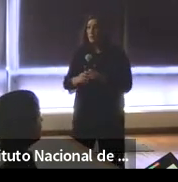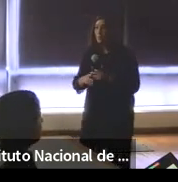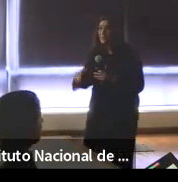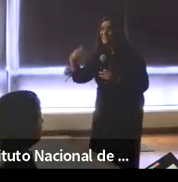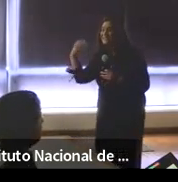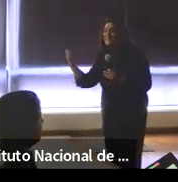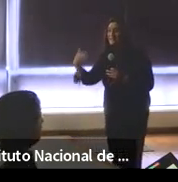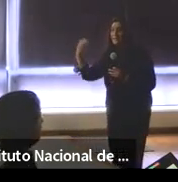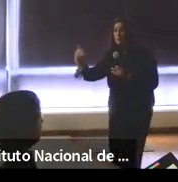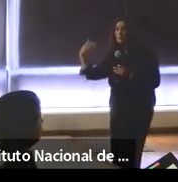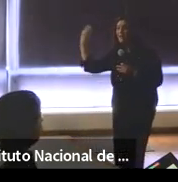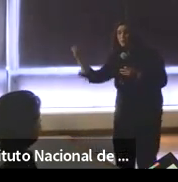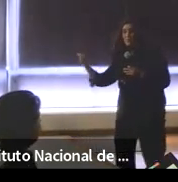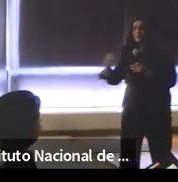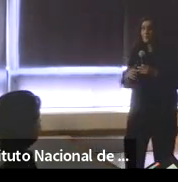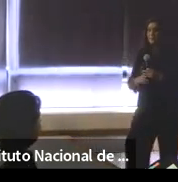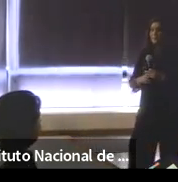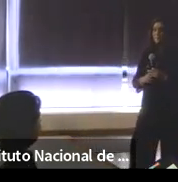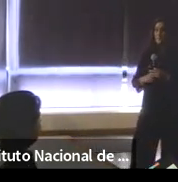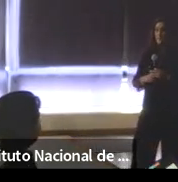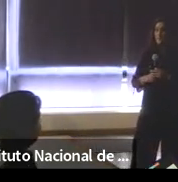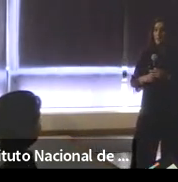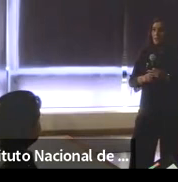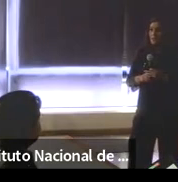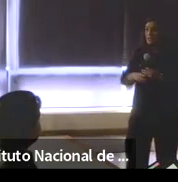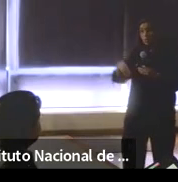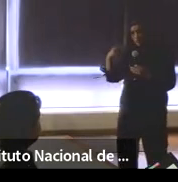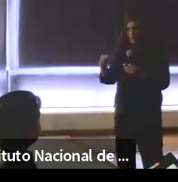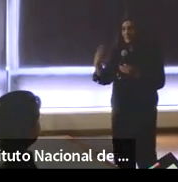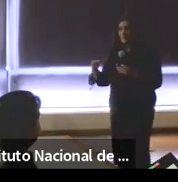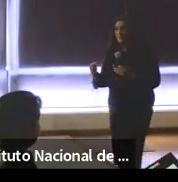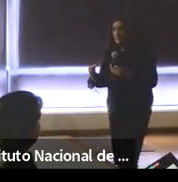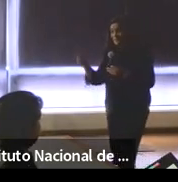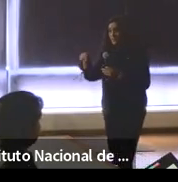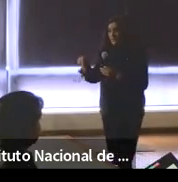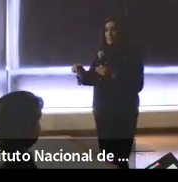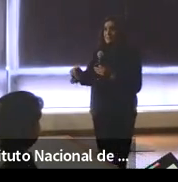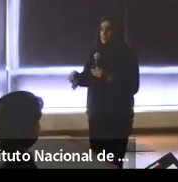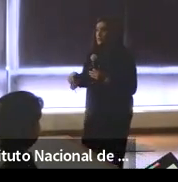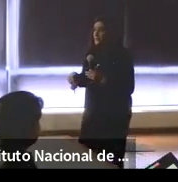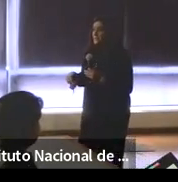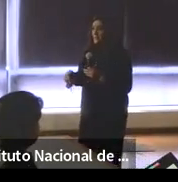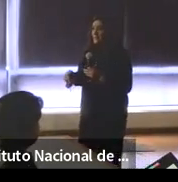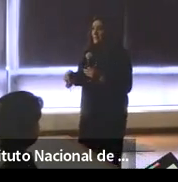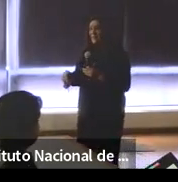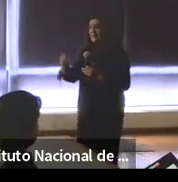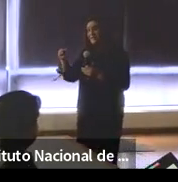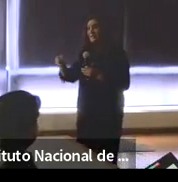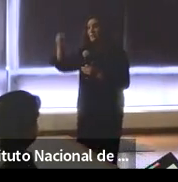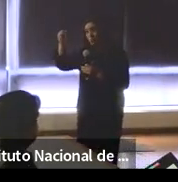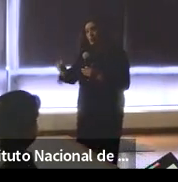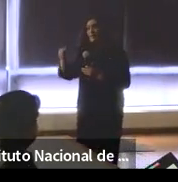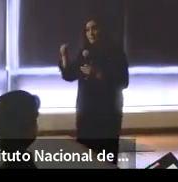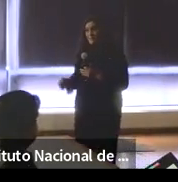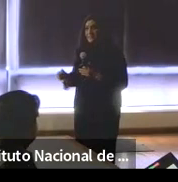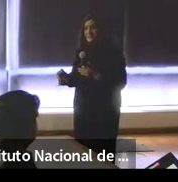porque se está saltando la normativa y justamente las organizaciones tienen que